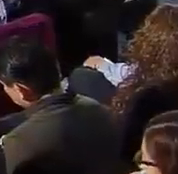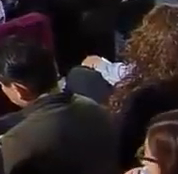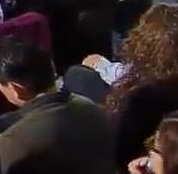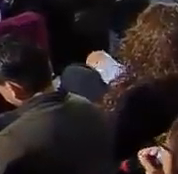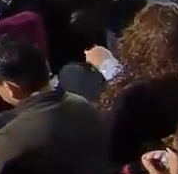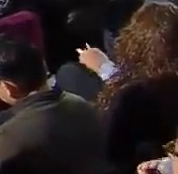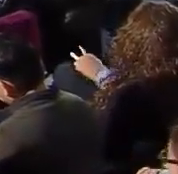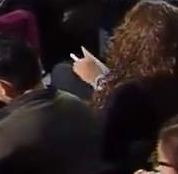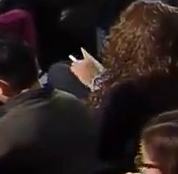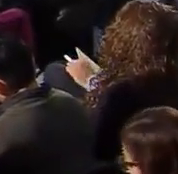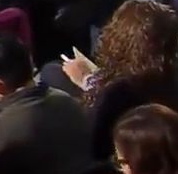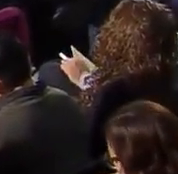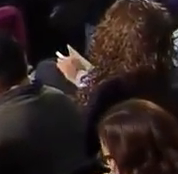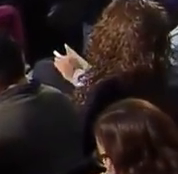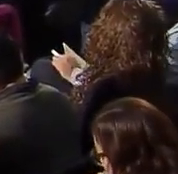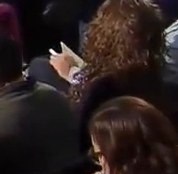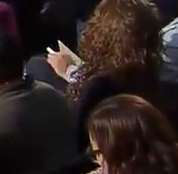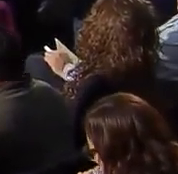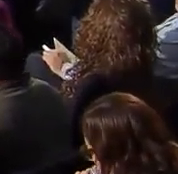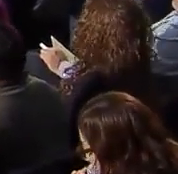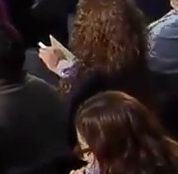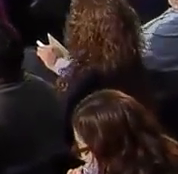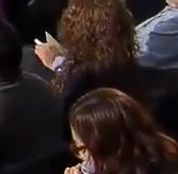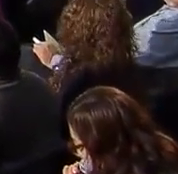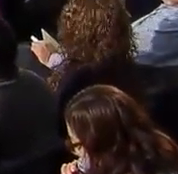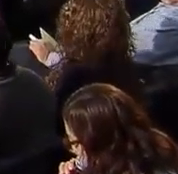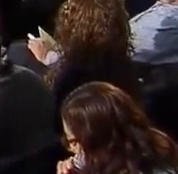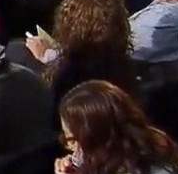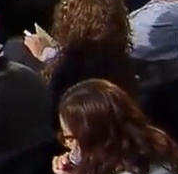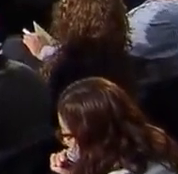qué plazo? También, si me permite el secretario Ursúa,